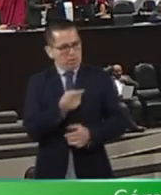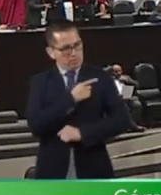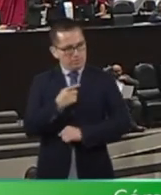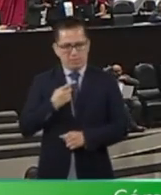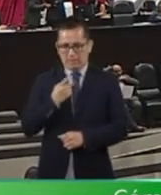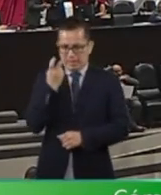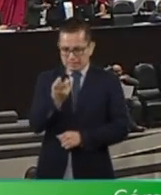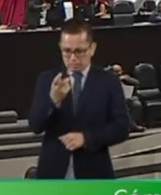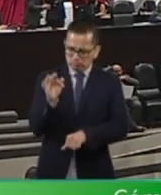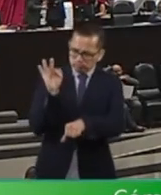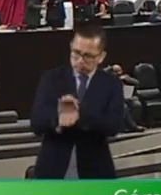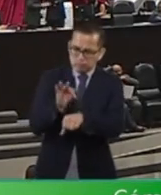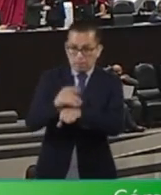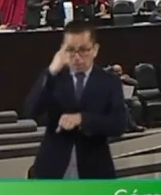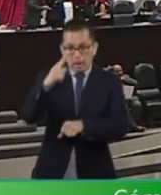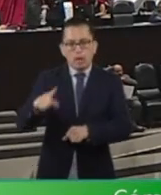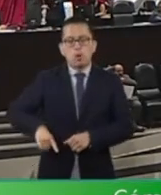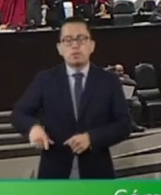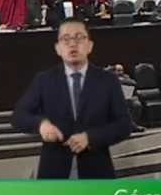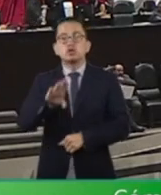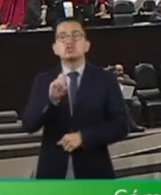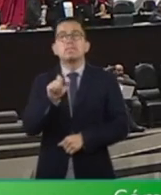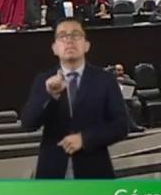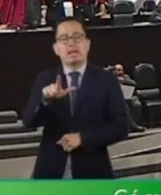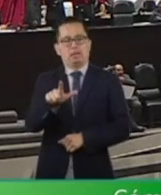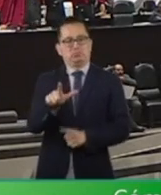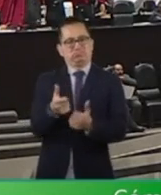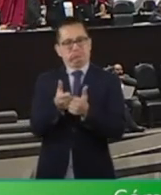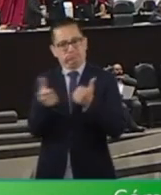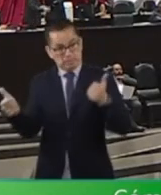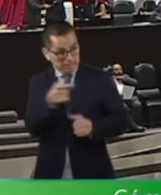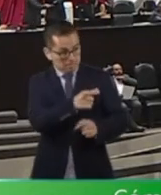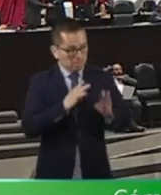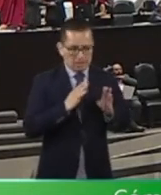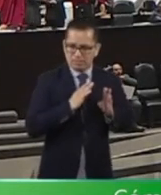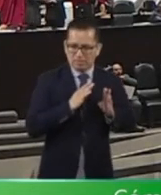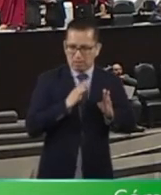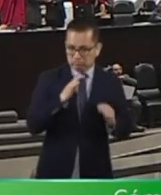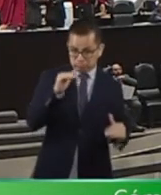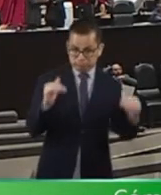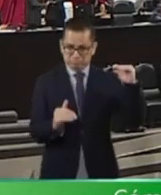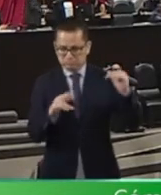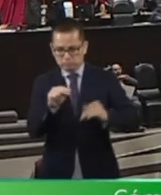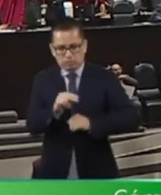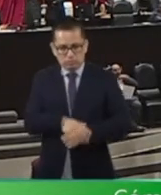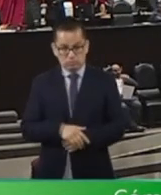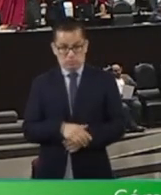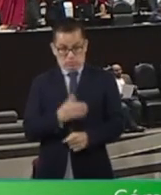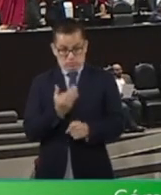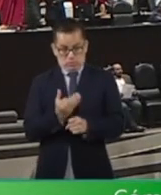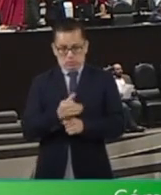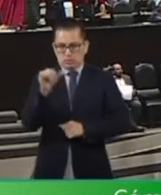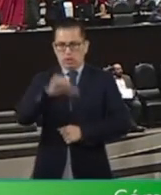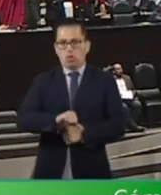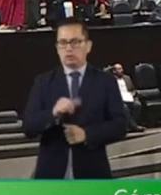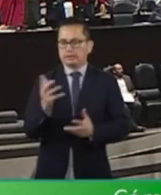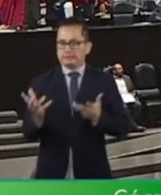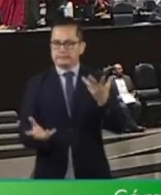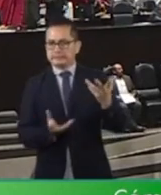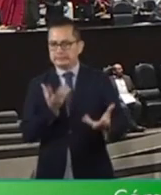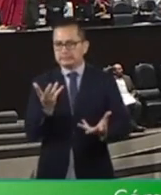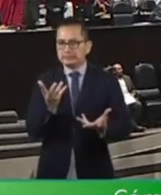el militar. Hoy, al igual que entonces, estamos en una encrucijada histórica. Debemos decidir